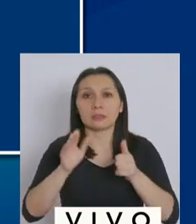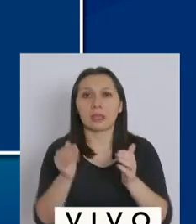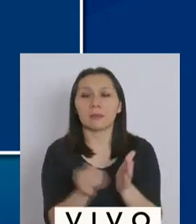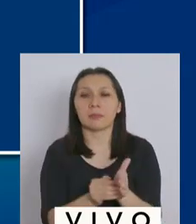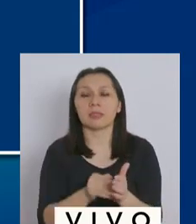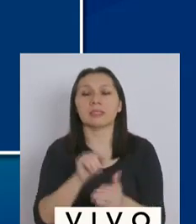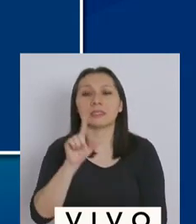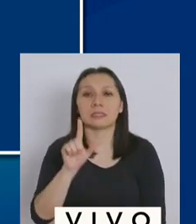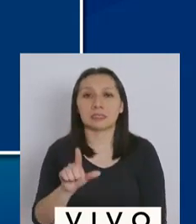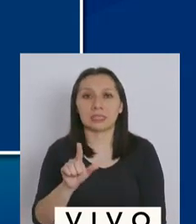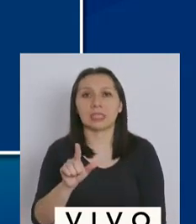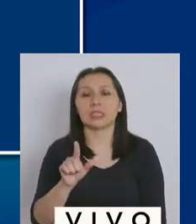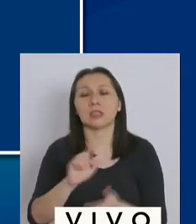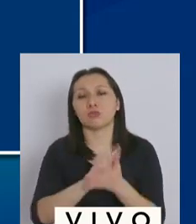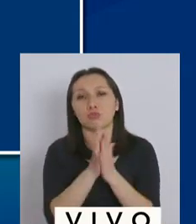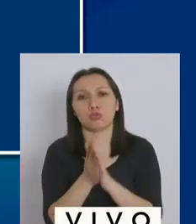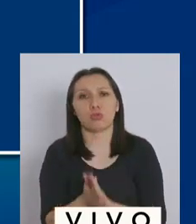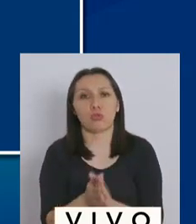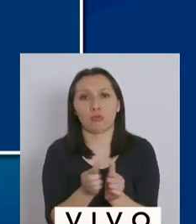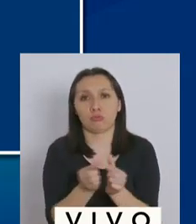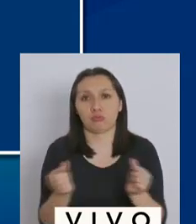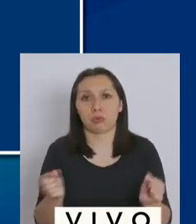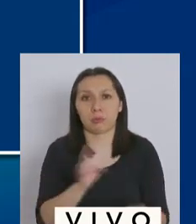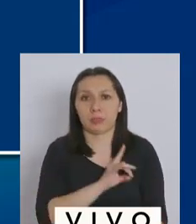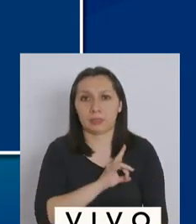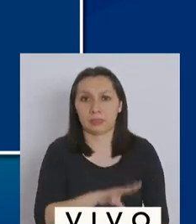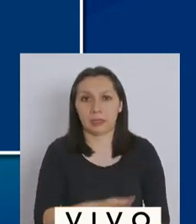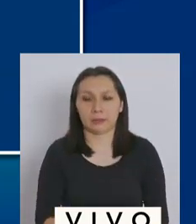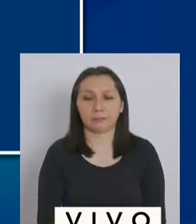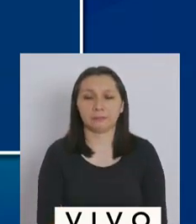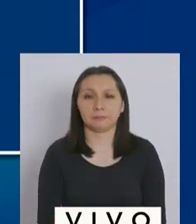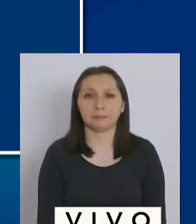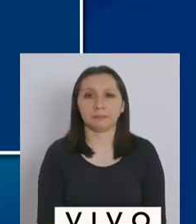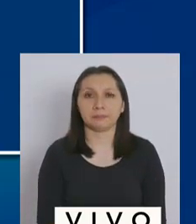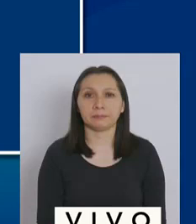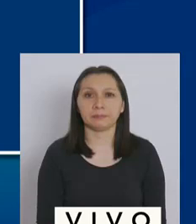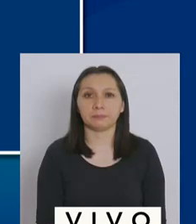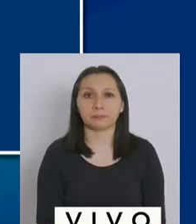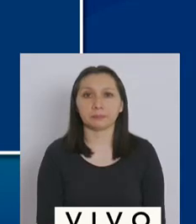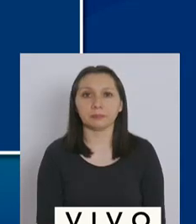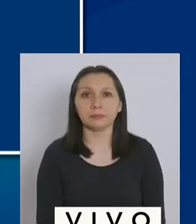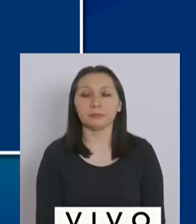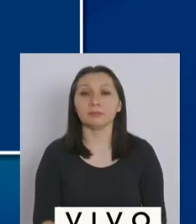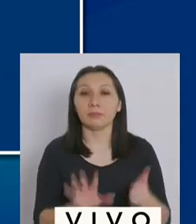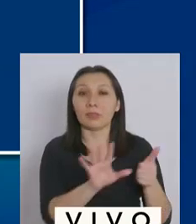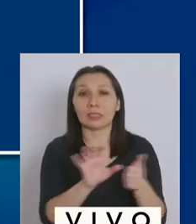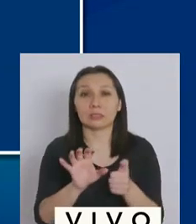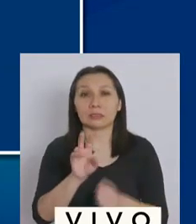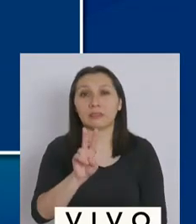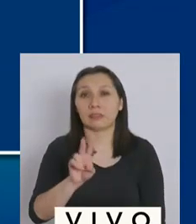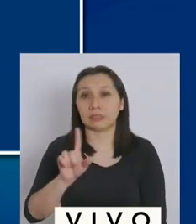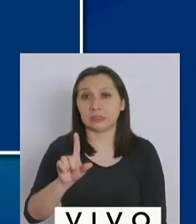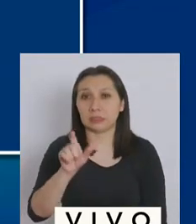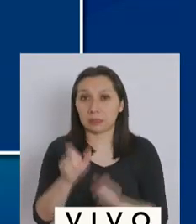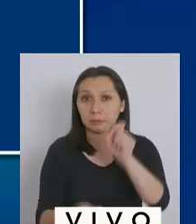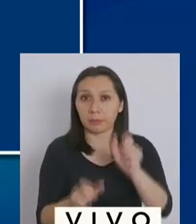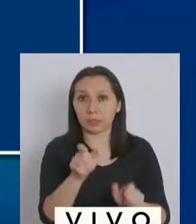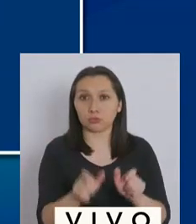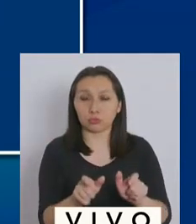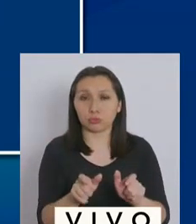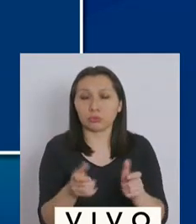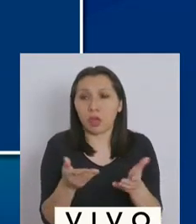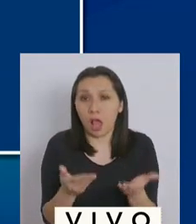16.007 en todo el país. 627 personas